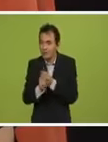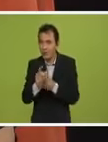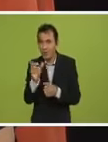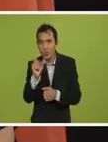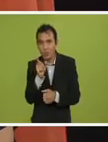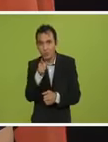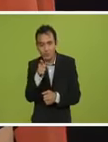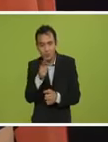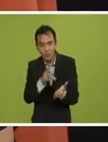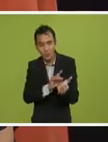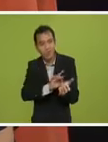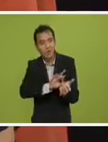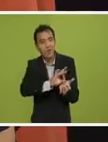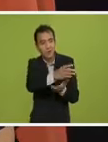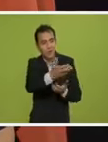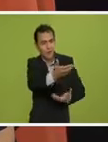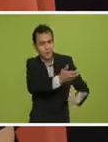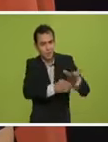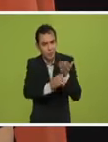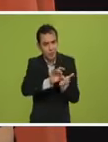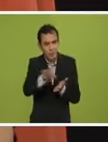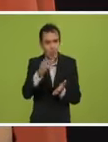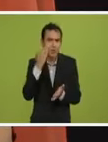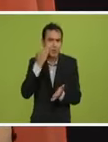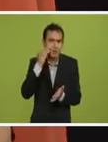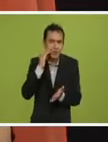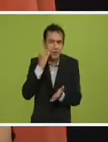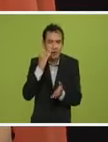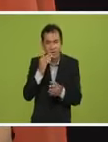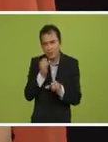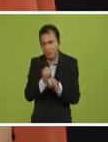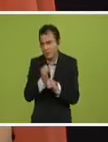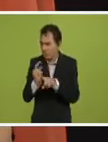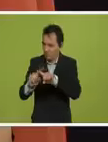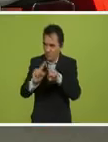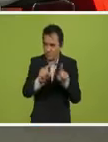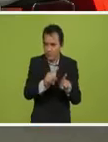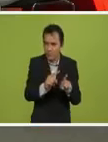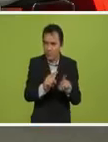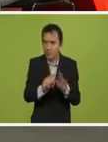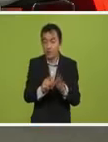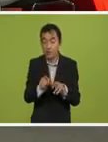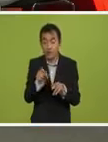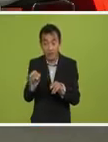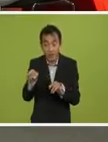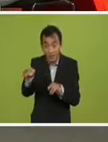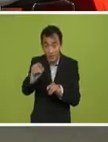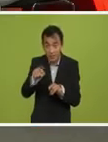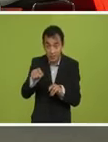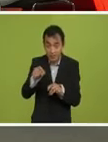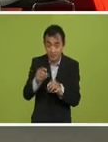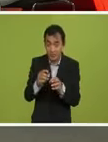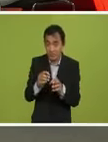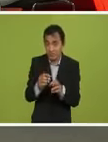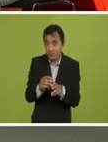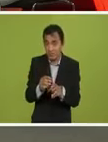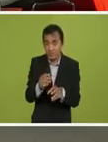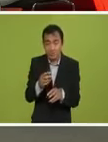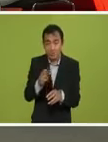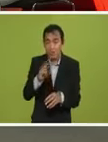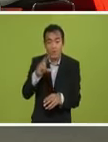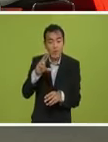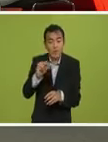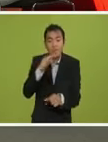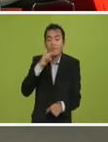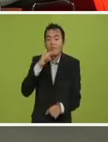subes a una red social, la subes en internet, porque ninguna de las redes sociales es